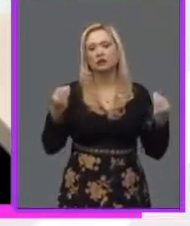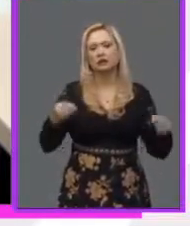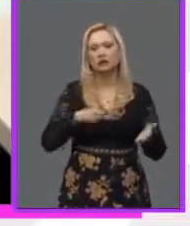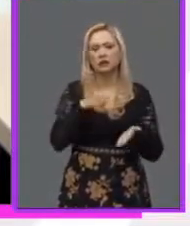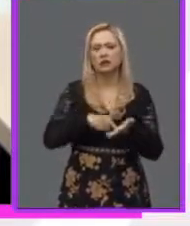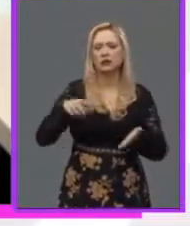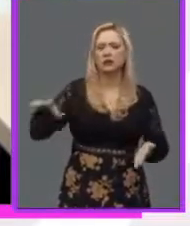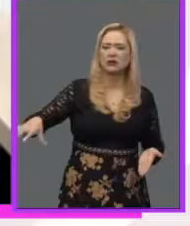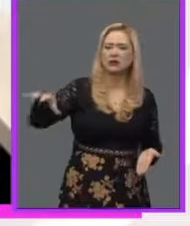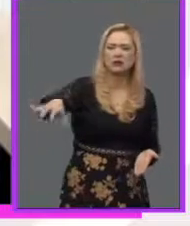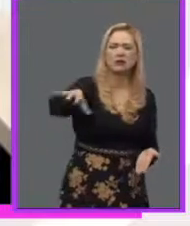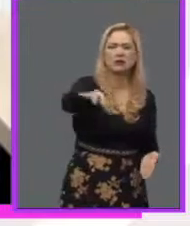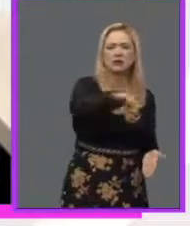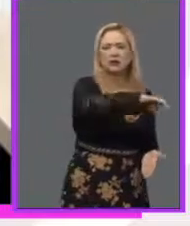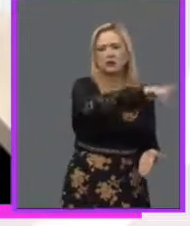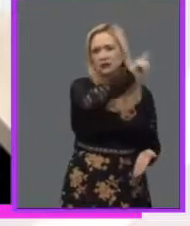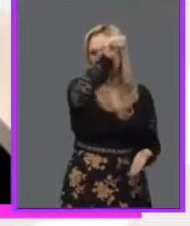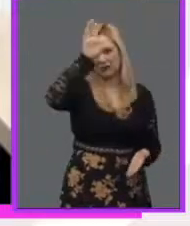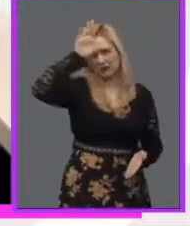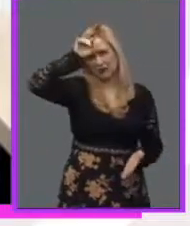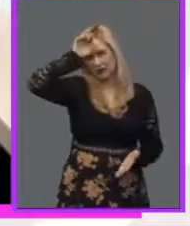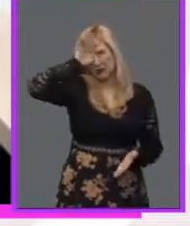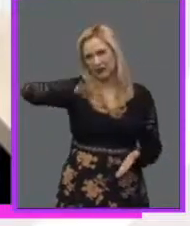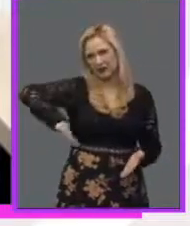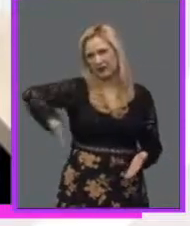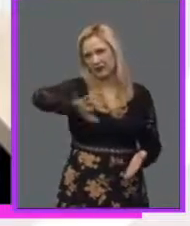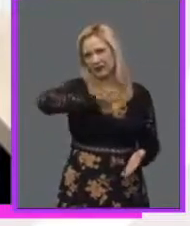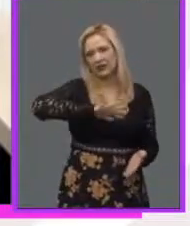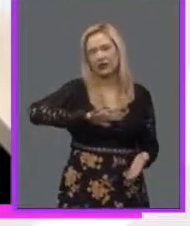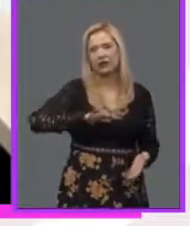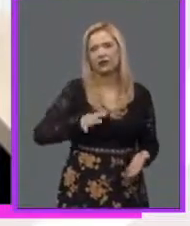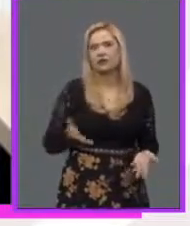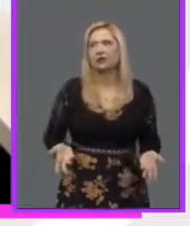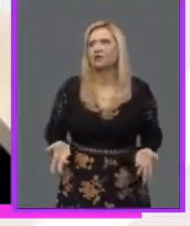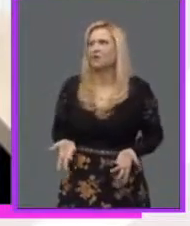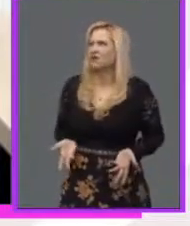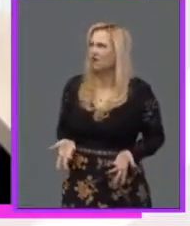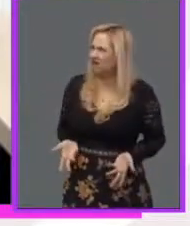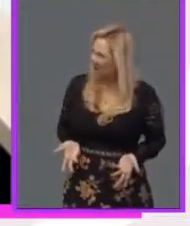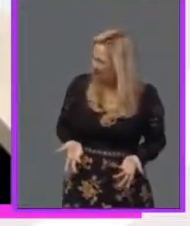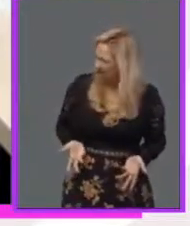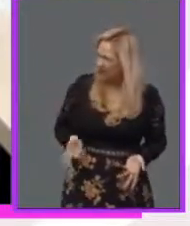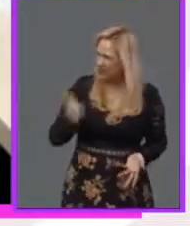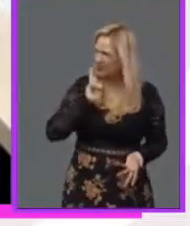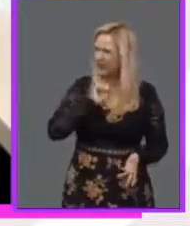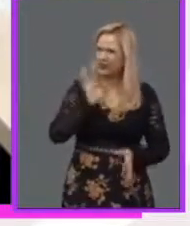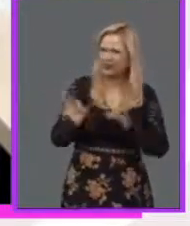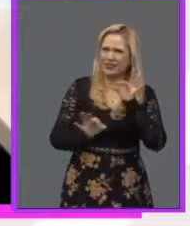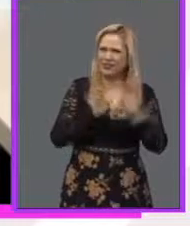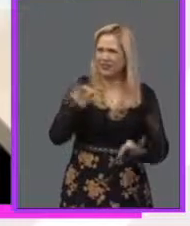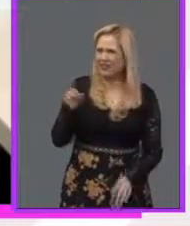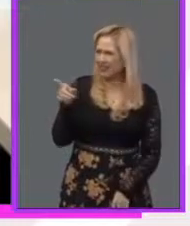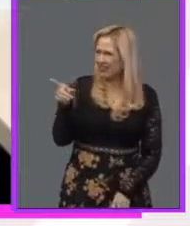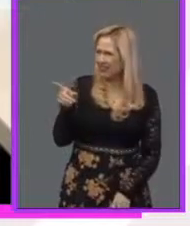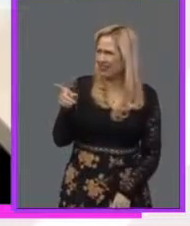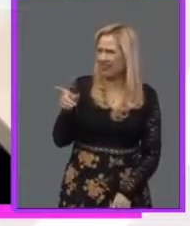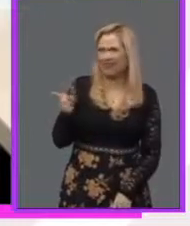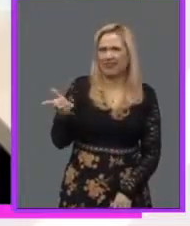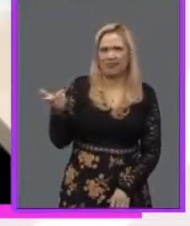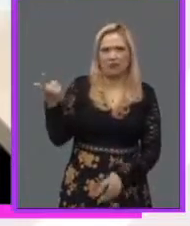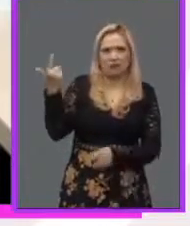varios barrios, en varios asentamientos del área metropolitana, no entendían lo que estaban viendo en las noticias porque era, bueno, pues es que